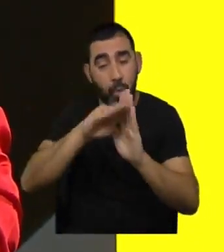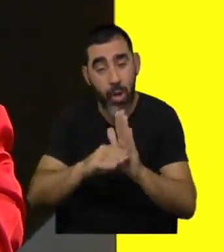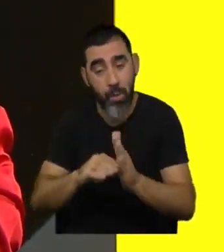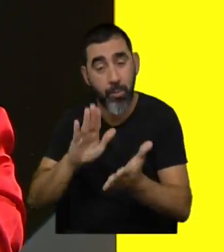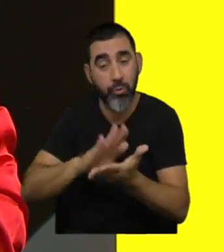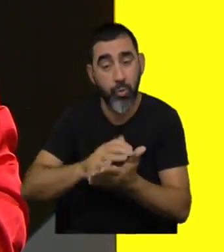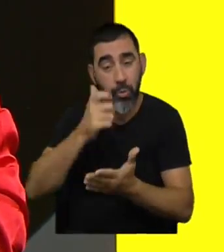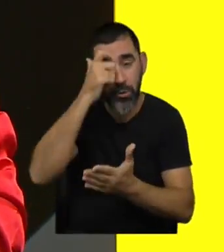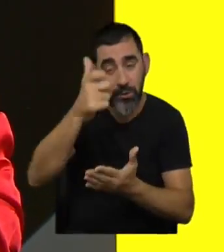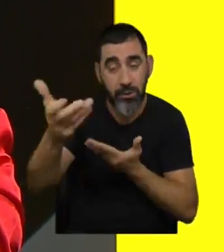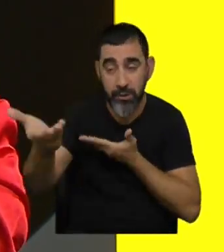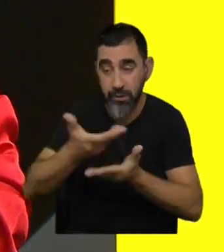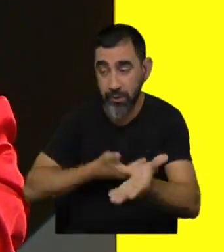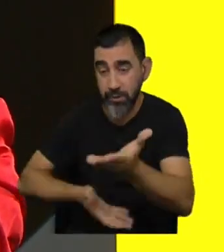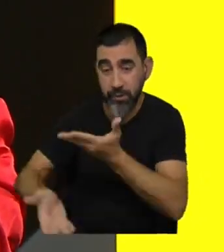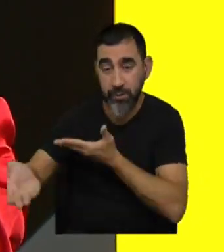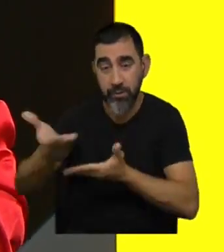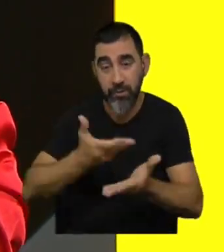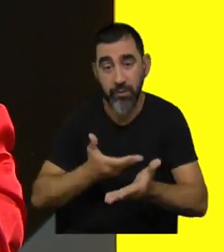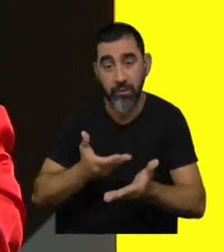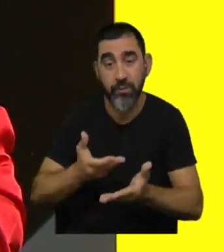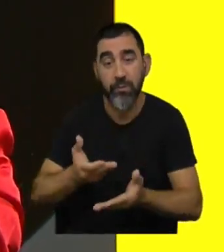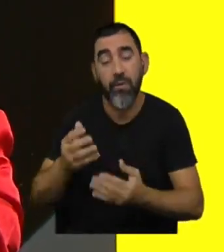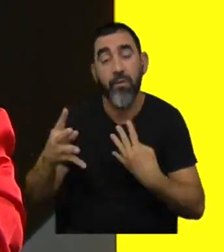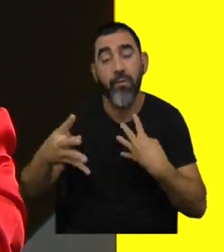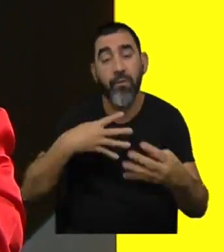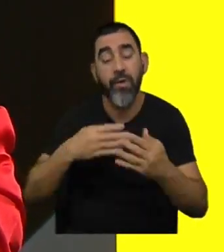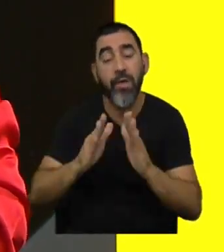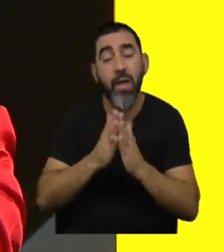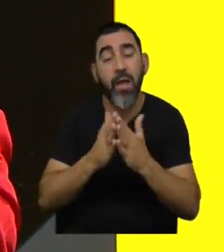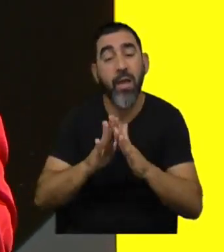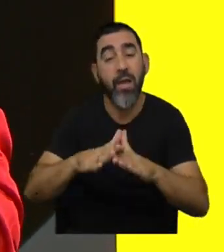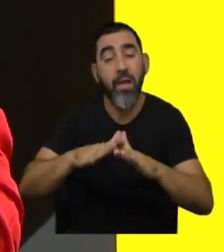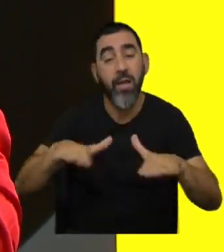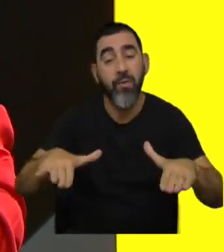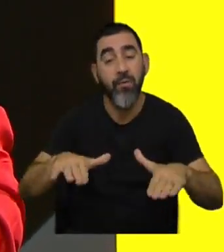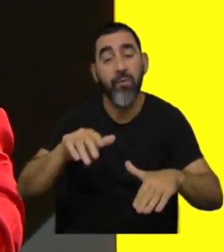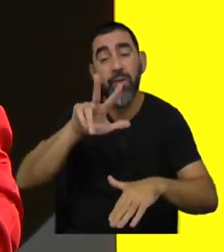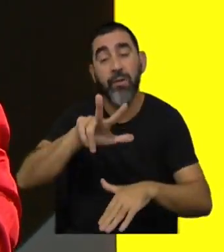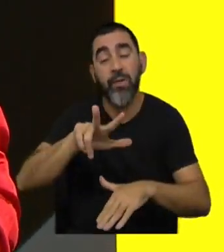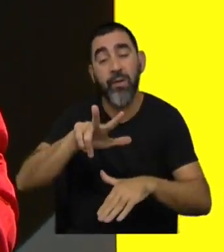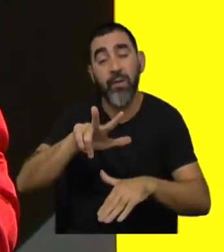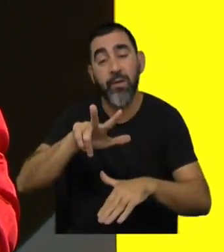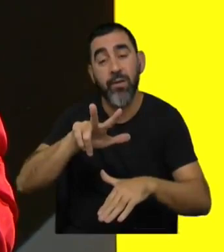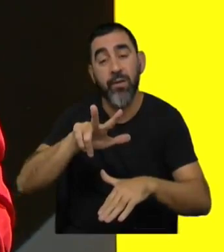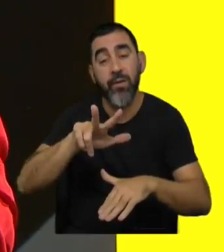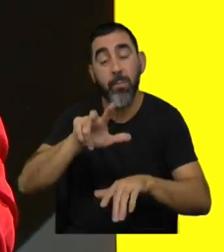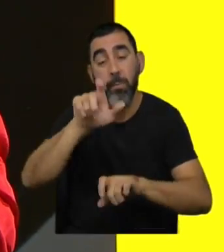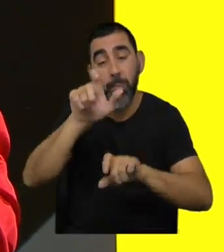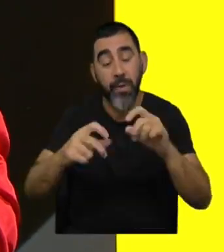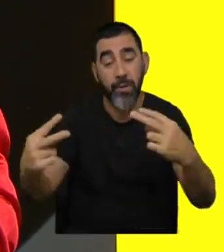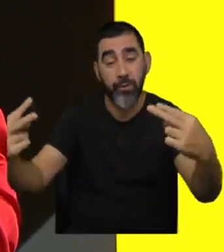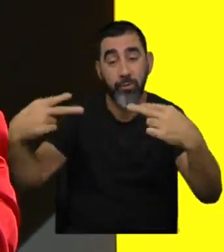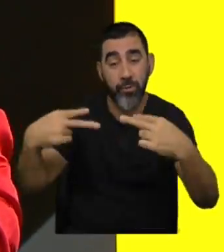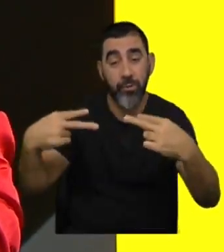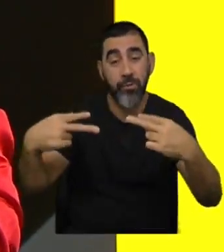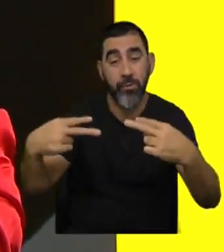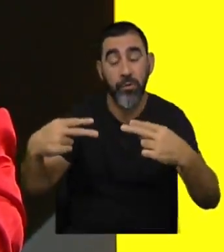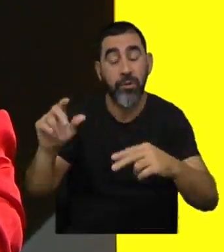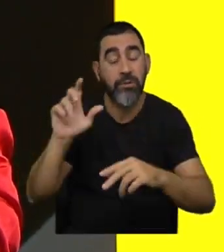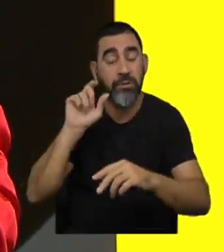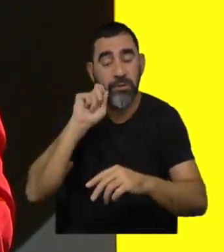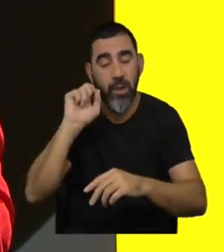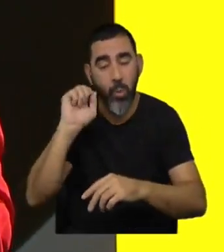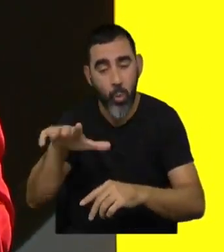poco el feedback que tenemos. Y el otro día estuve en la Feria del Libro Infantil y 3 televidentes nos saludaron,